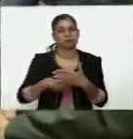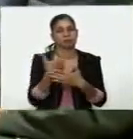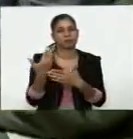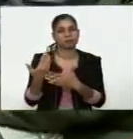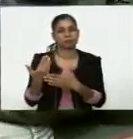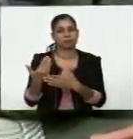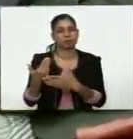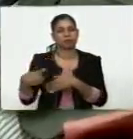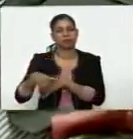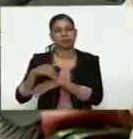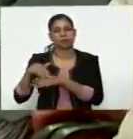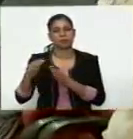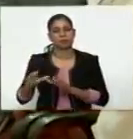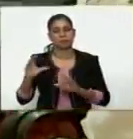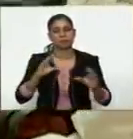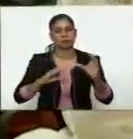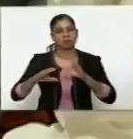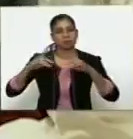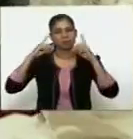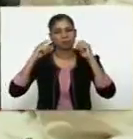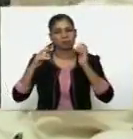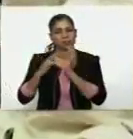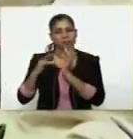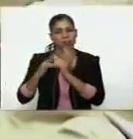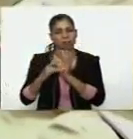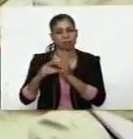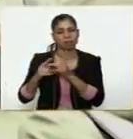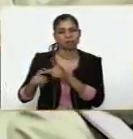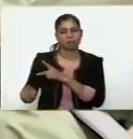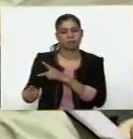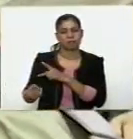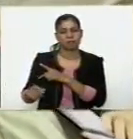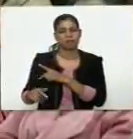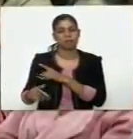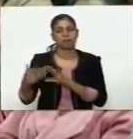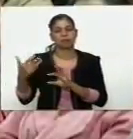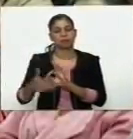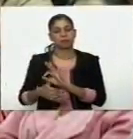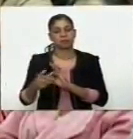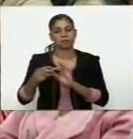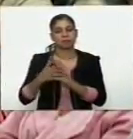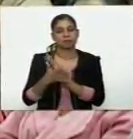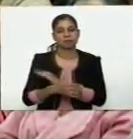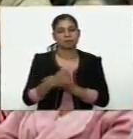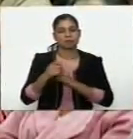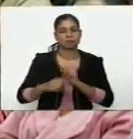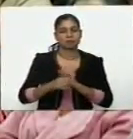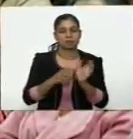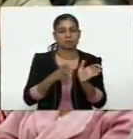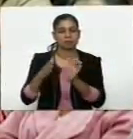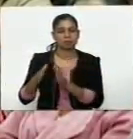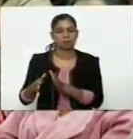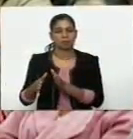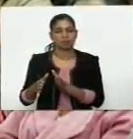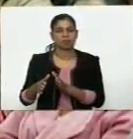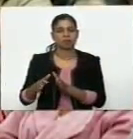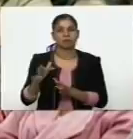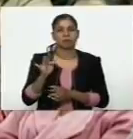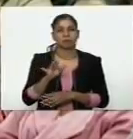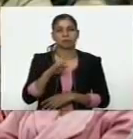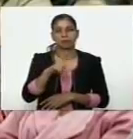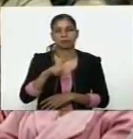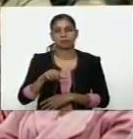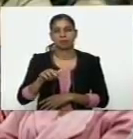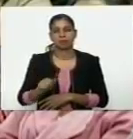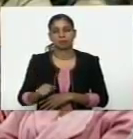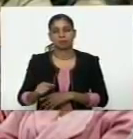través de nuestro ministro de Ciencia y Tecnología, Ubel Roa, y a través de nuestro superintendente de criptomonedas, ya se abrió formalmente la fase del ICO, la oferta inicial